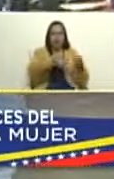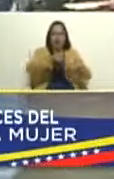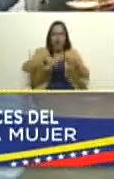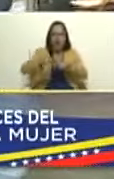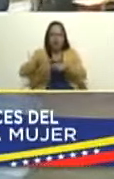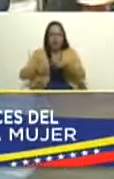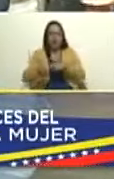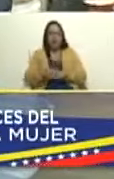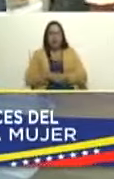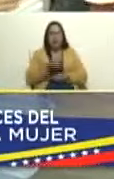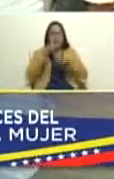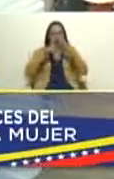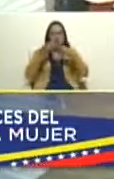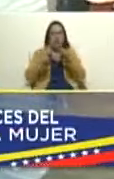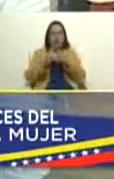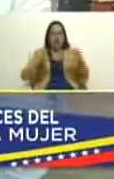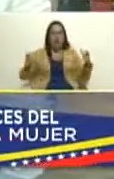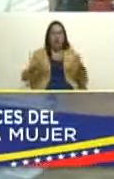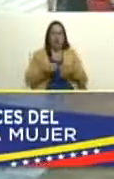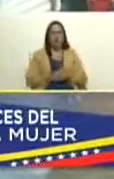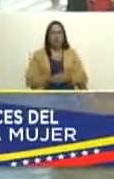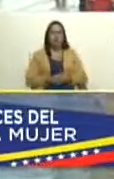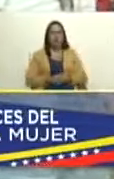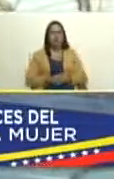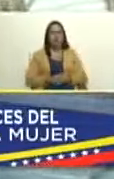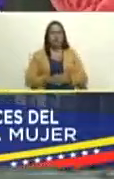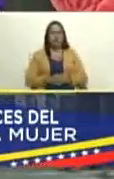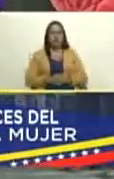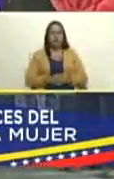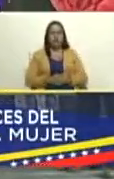de víveres en general.